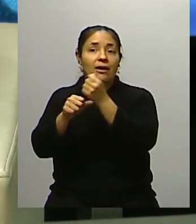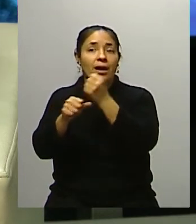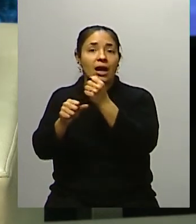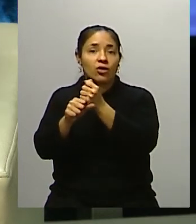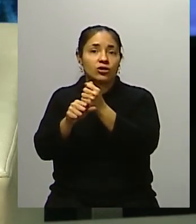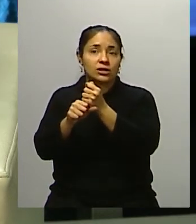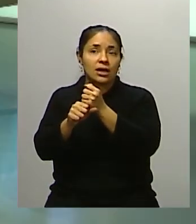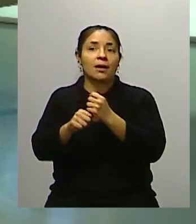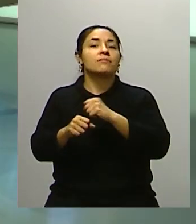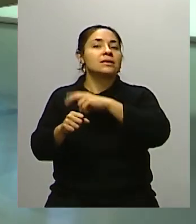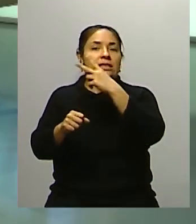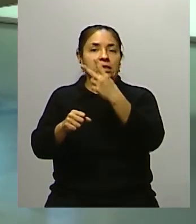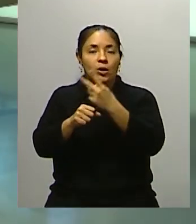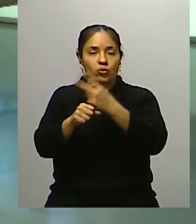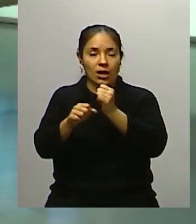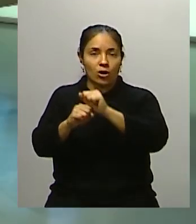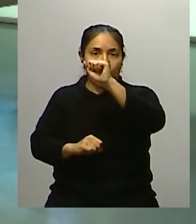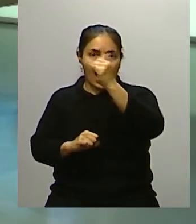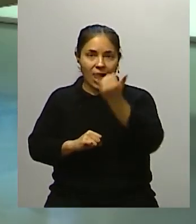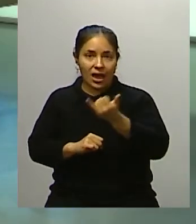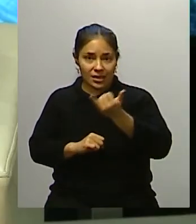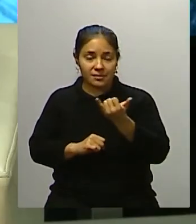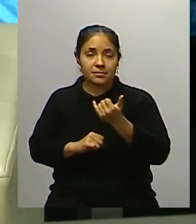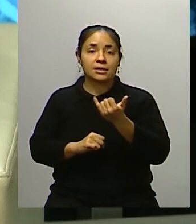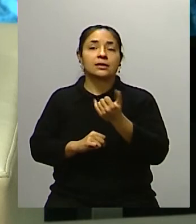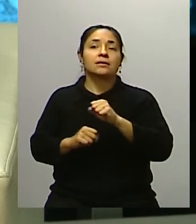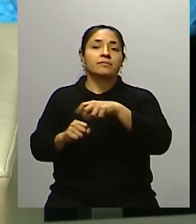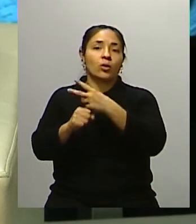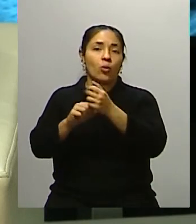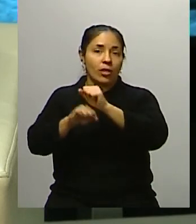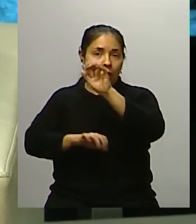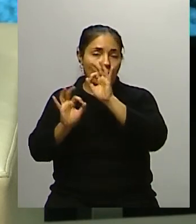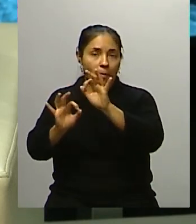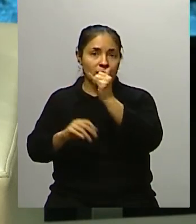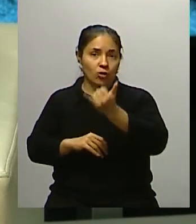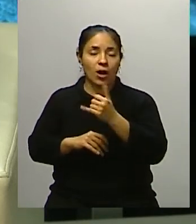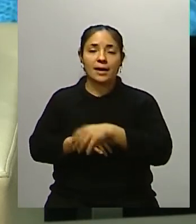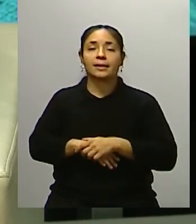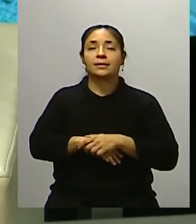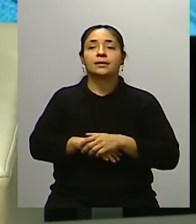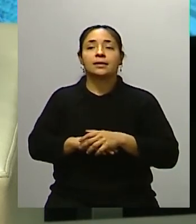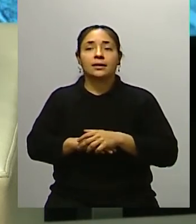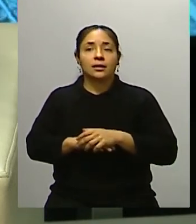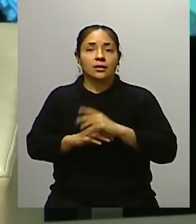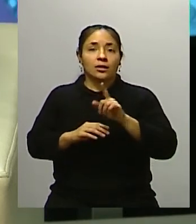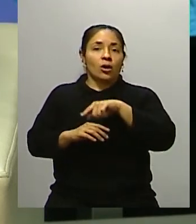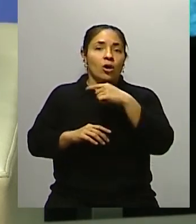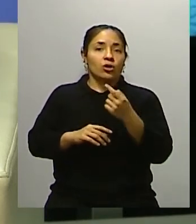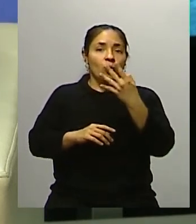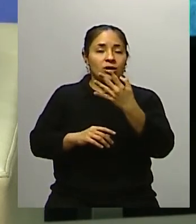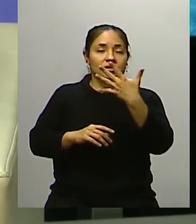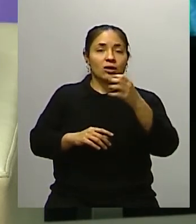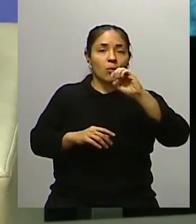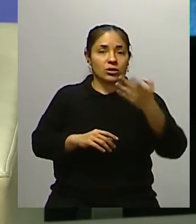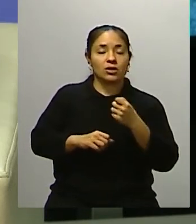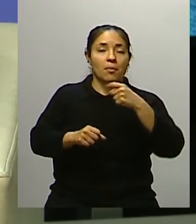tienen secundario completo, o sea, el nivel de estudio que tienen es secundario completo. Después tenés un 4 o 5% que ha terminado el primario.